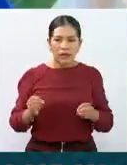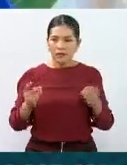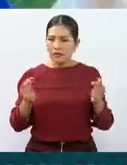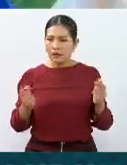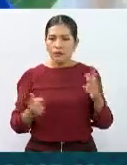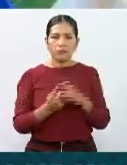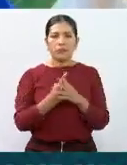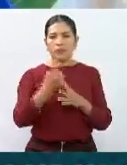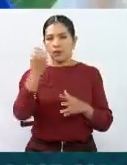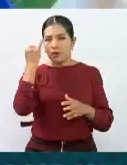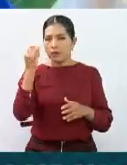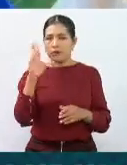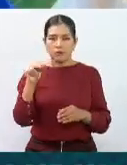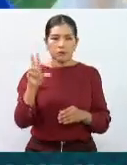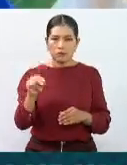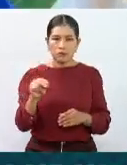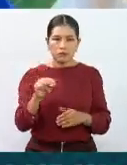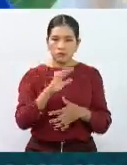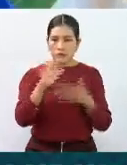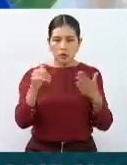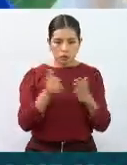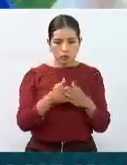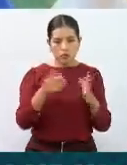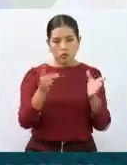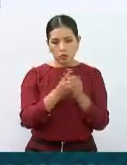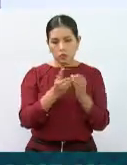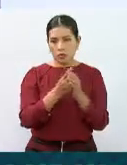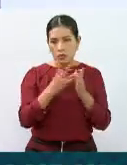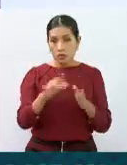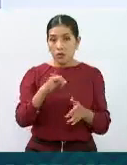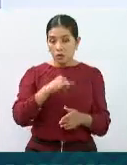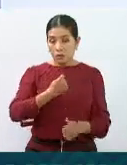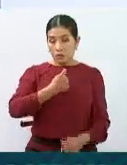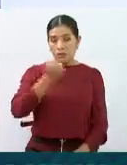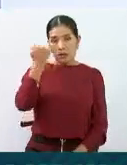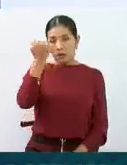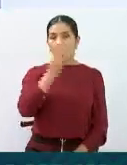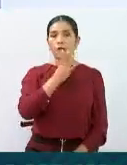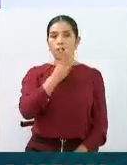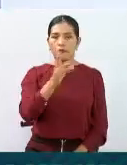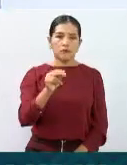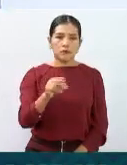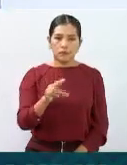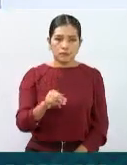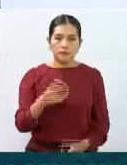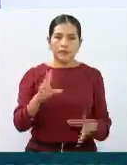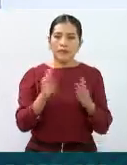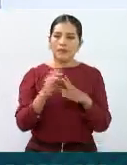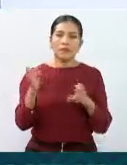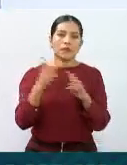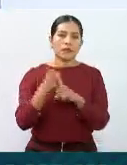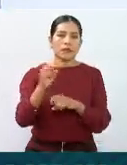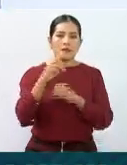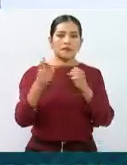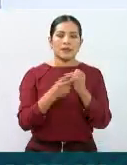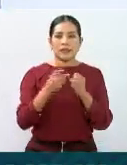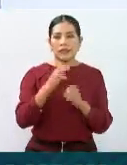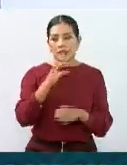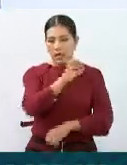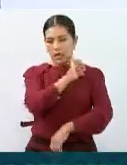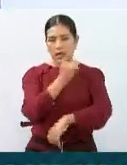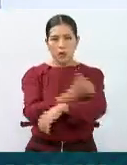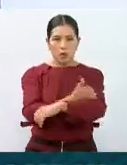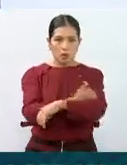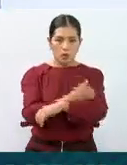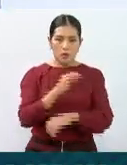de que solamente era declaración de mi persona. El vicecanciller Benjamín Blanco